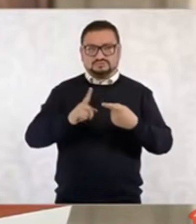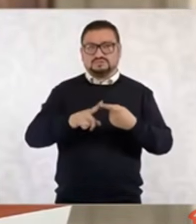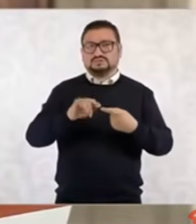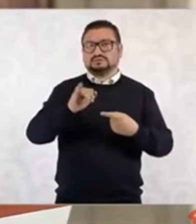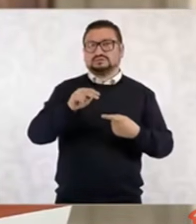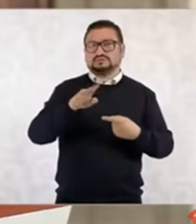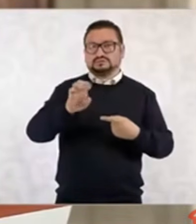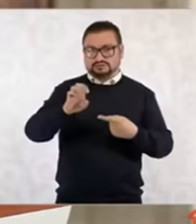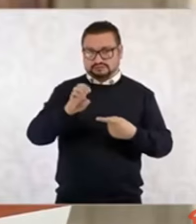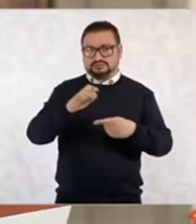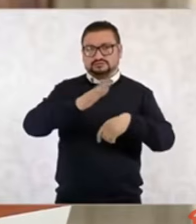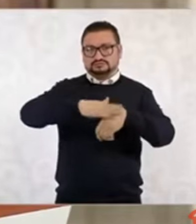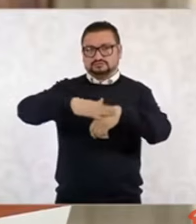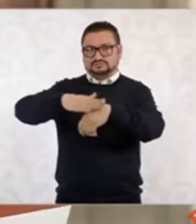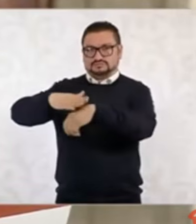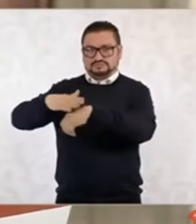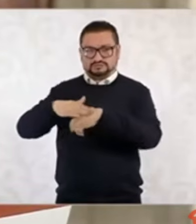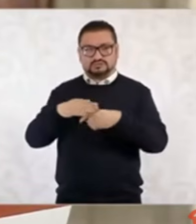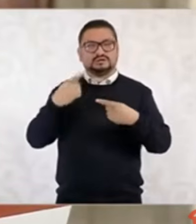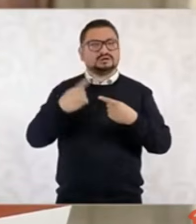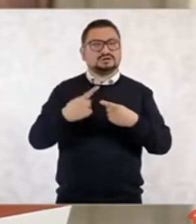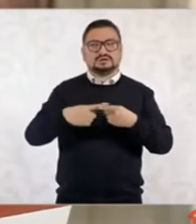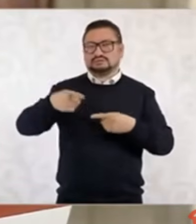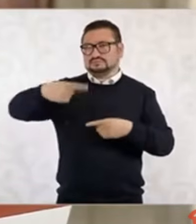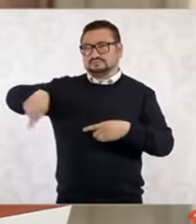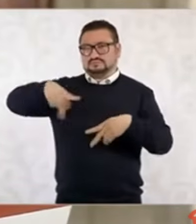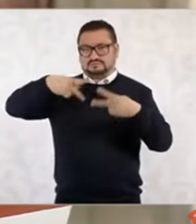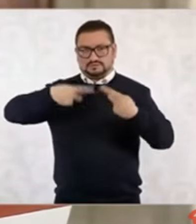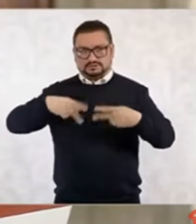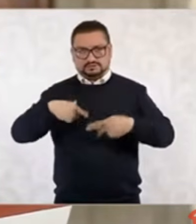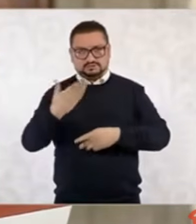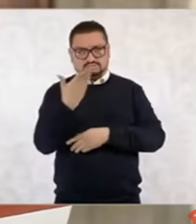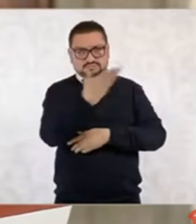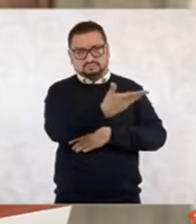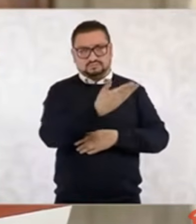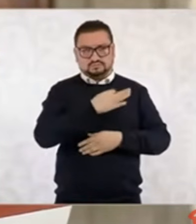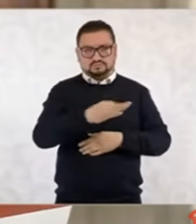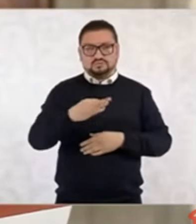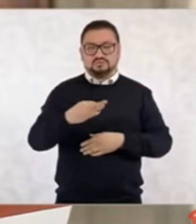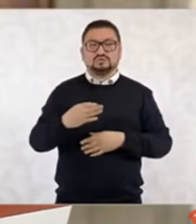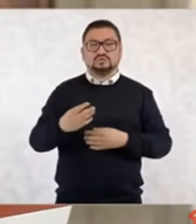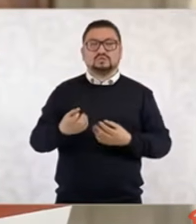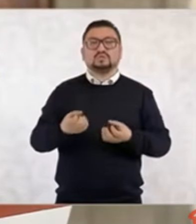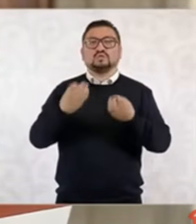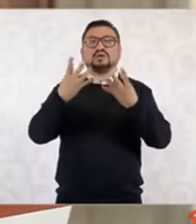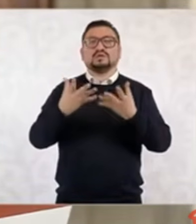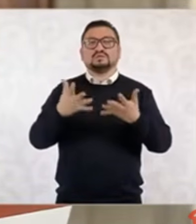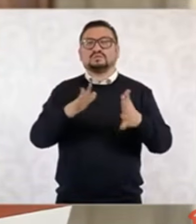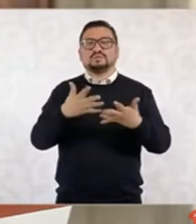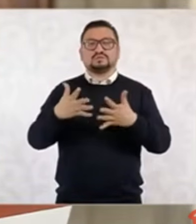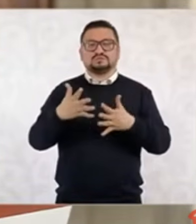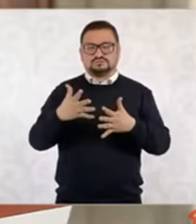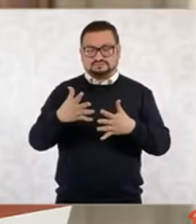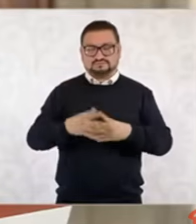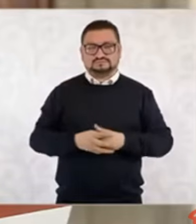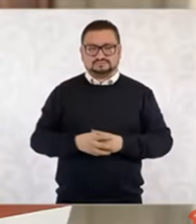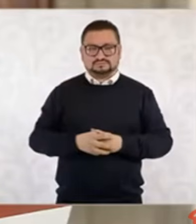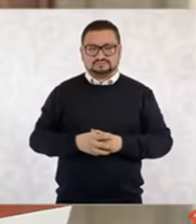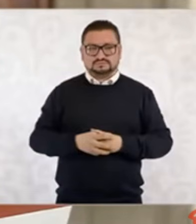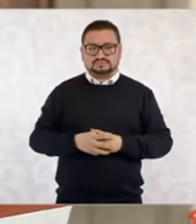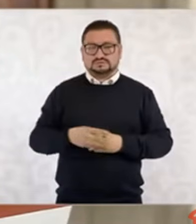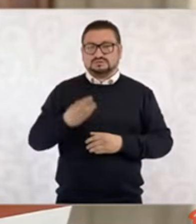Instituto Nacional Electoral a petición de los ciudadanos y ciudadanas en un número equivalente al menos